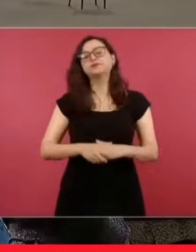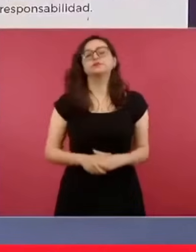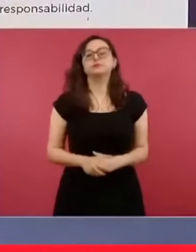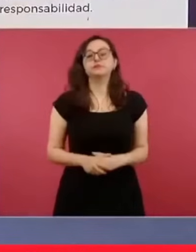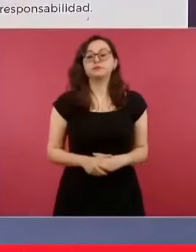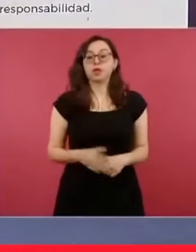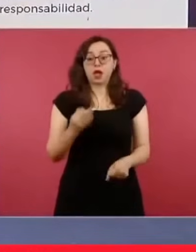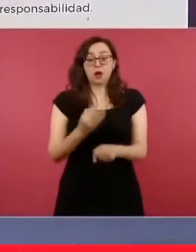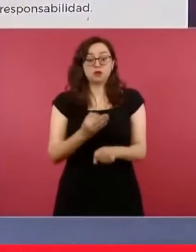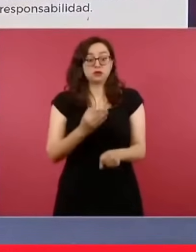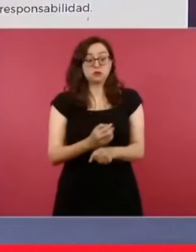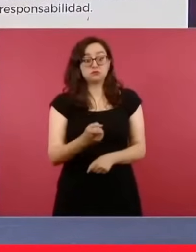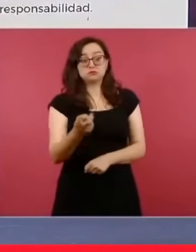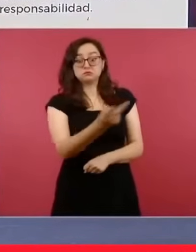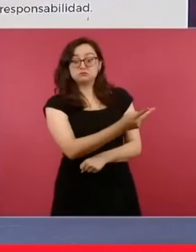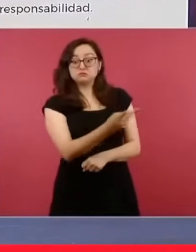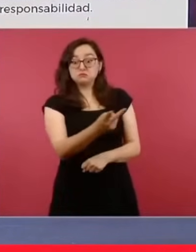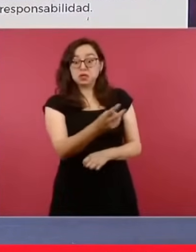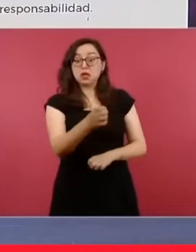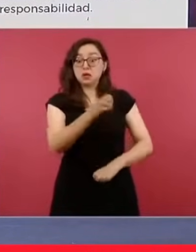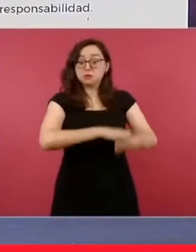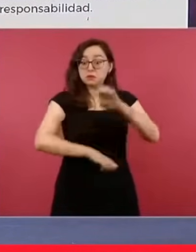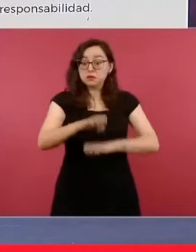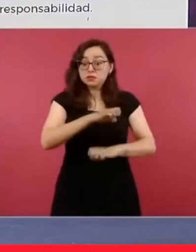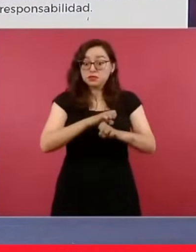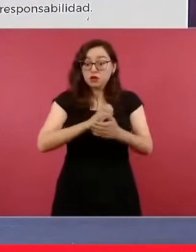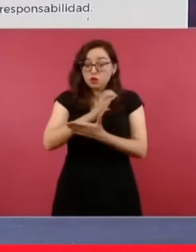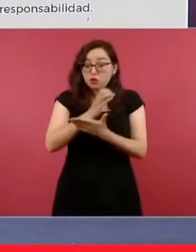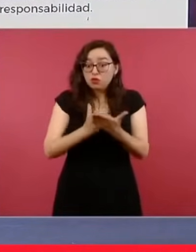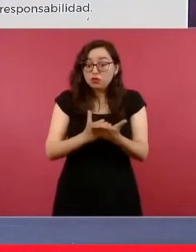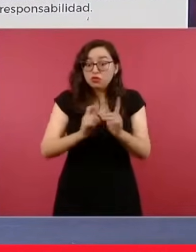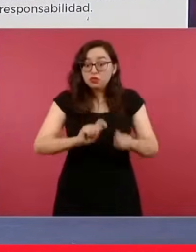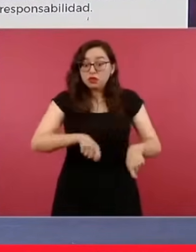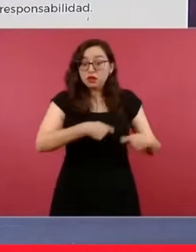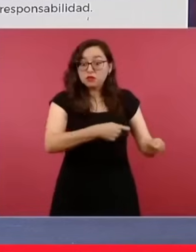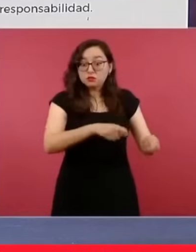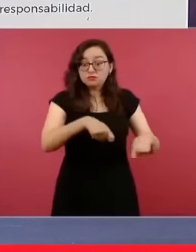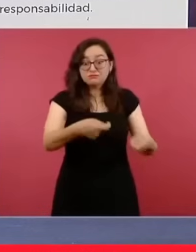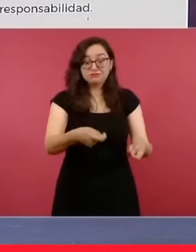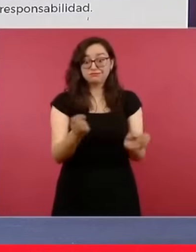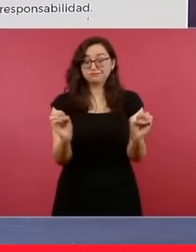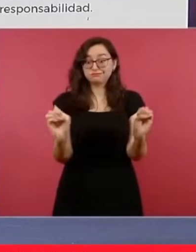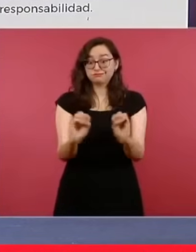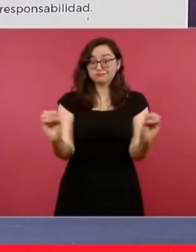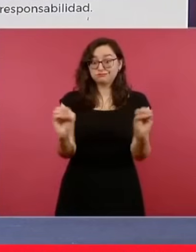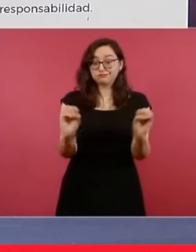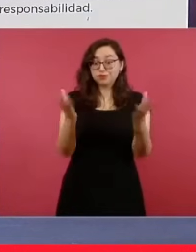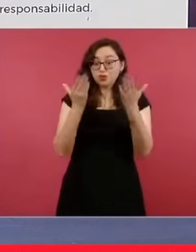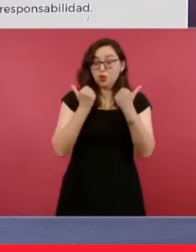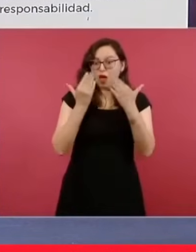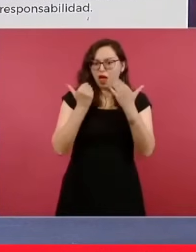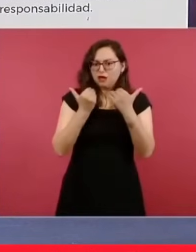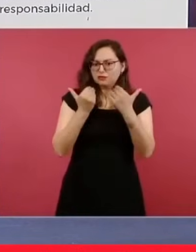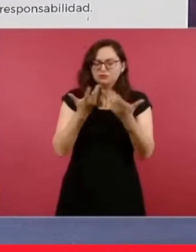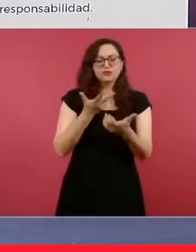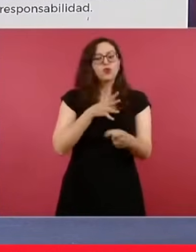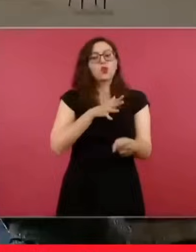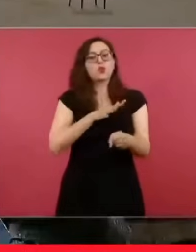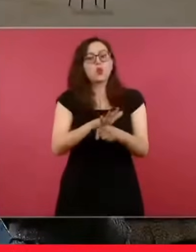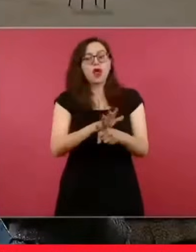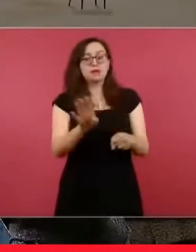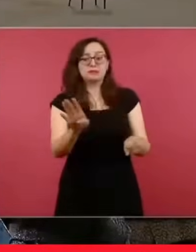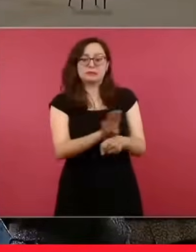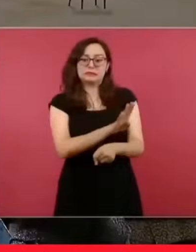tienen contrato con Petróleos Mexicanos, por lo tanto no pudieron haber sido beneficiadas. La información es